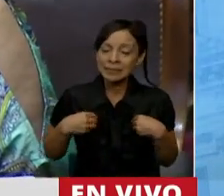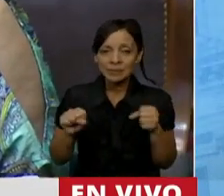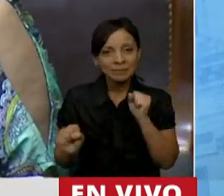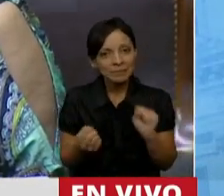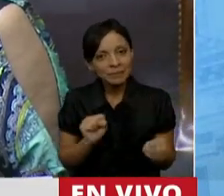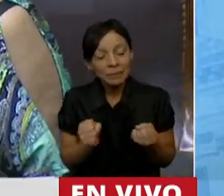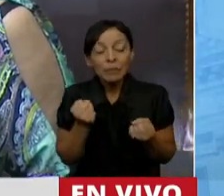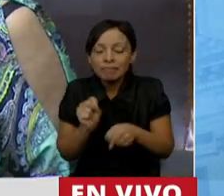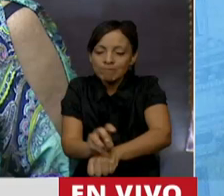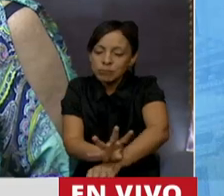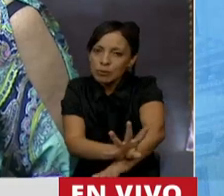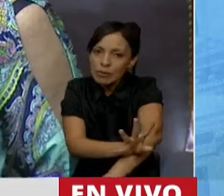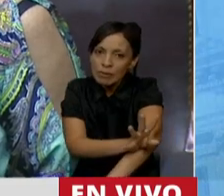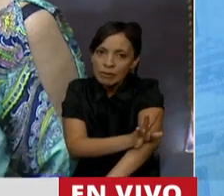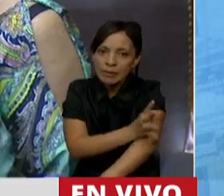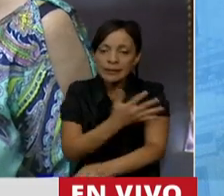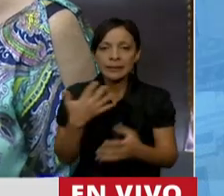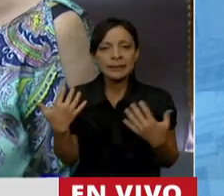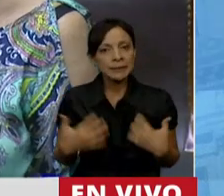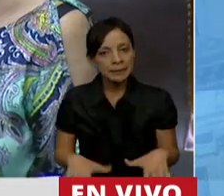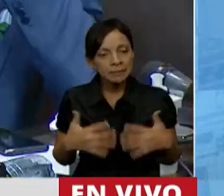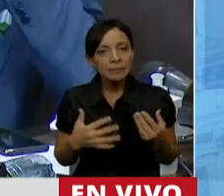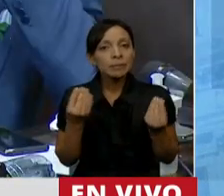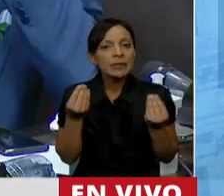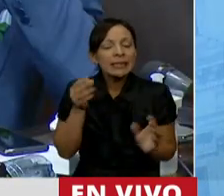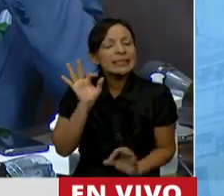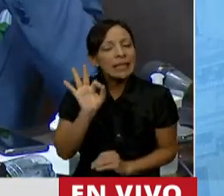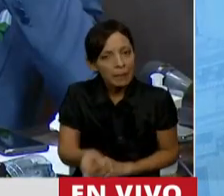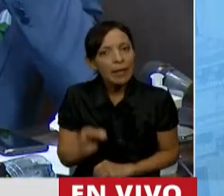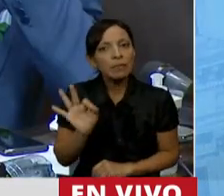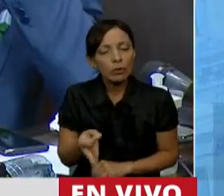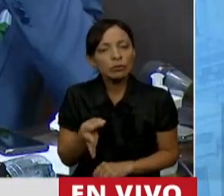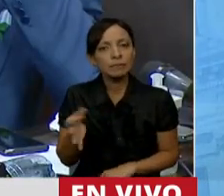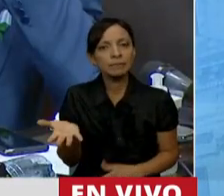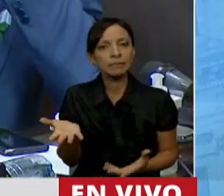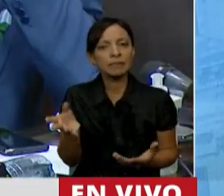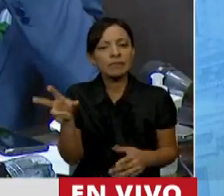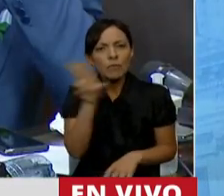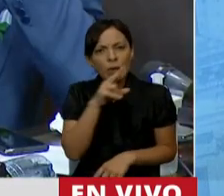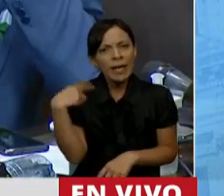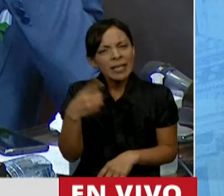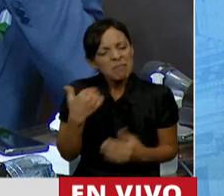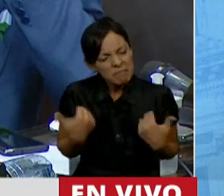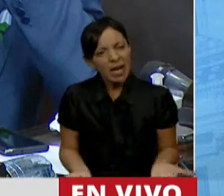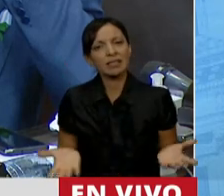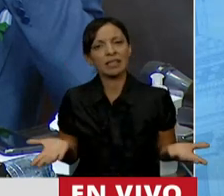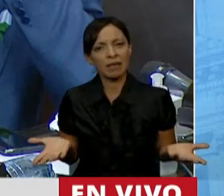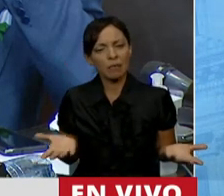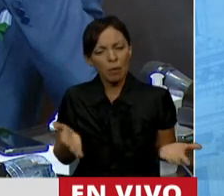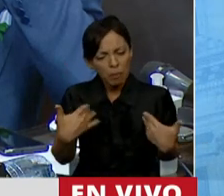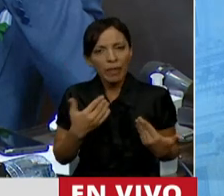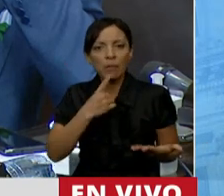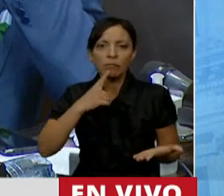estamos conmovidas. Porque sabemos que las mujeres merecemos determinar